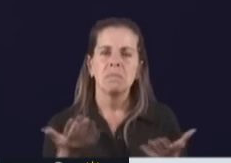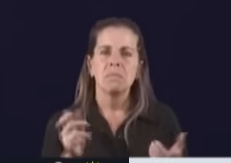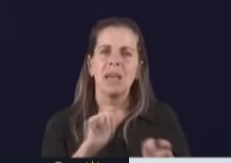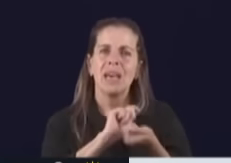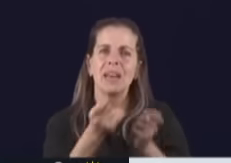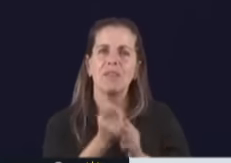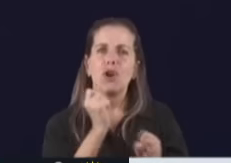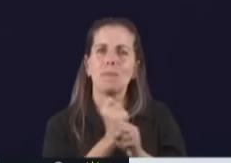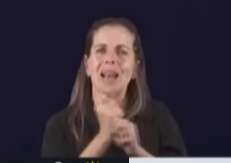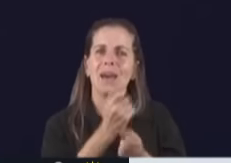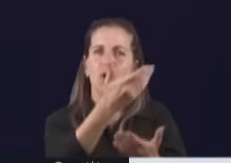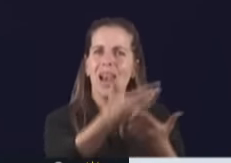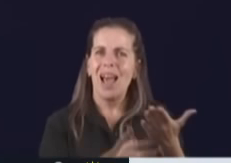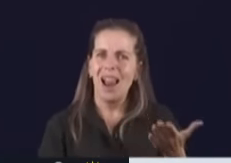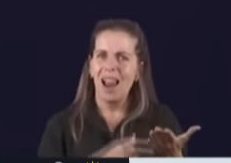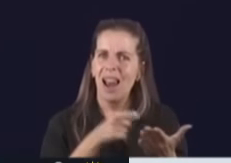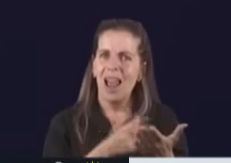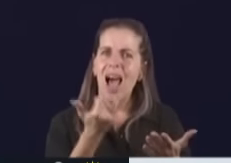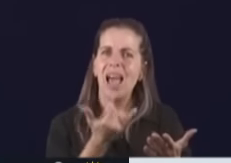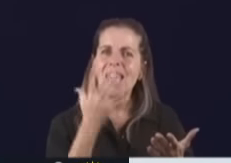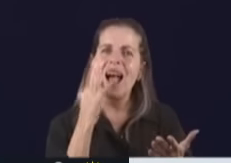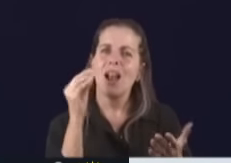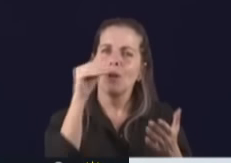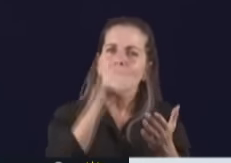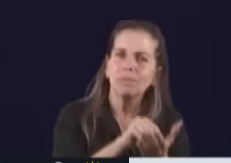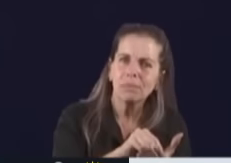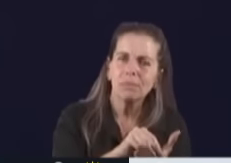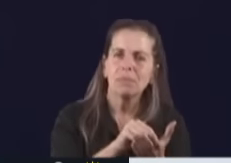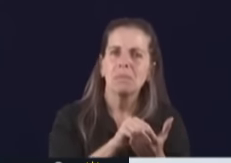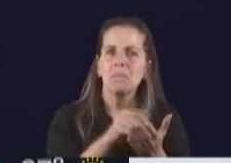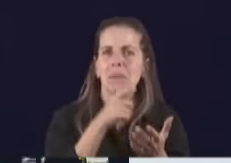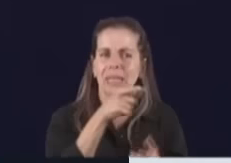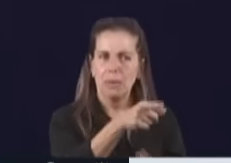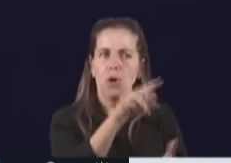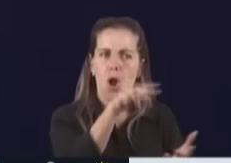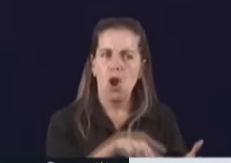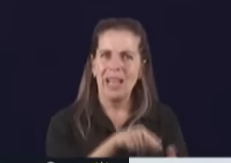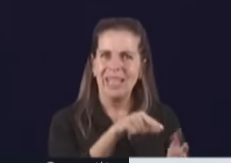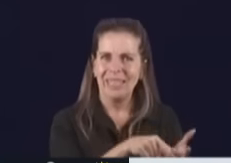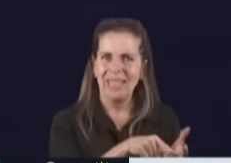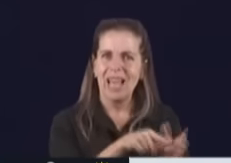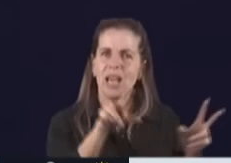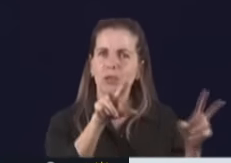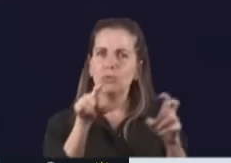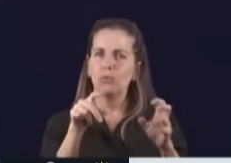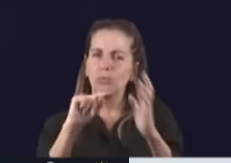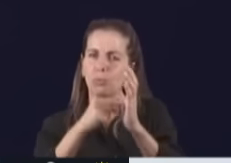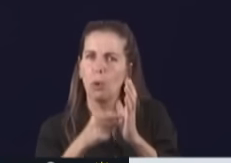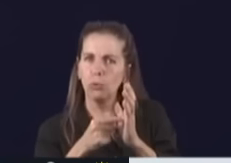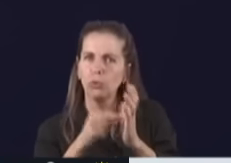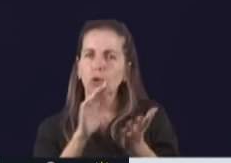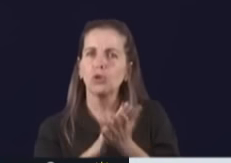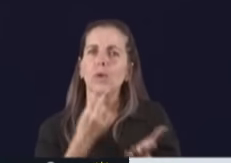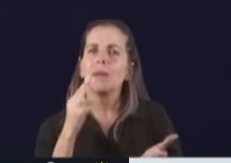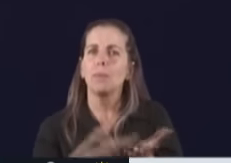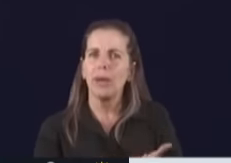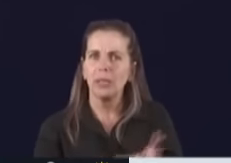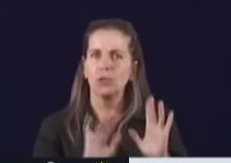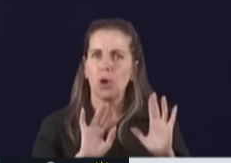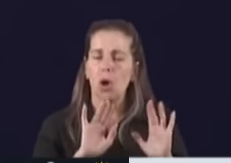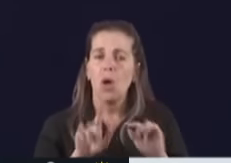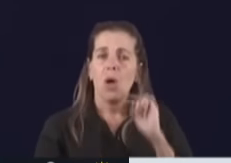laboral, en la modernización laboral, que entiendo que ya lo leíste. Ahí va a haber una parte y después entiendo que si va a